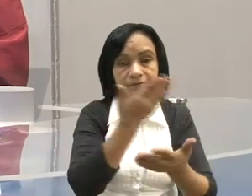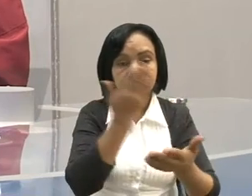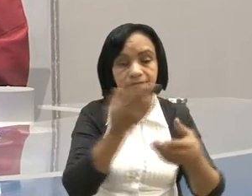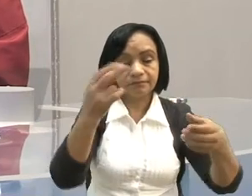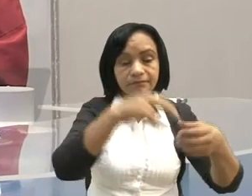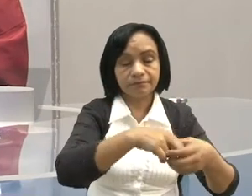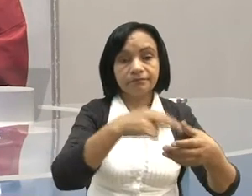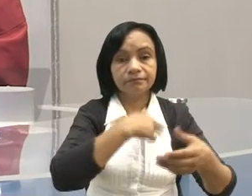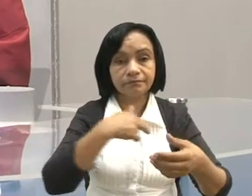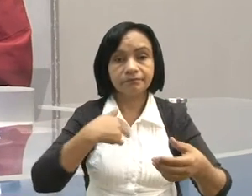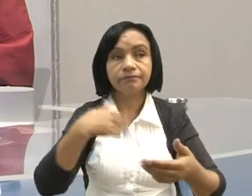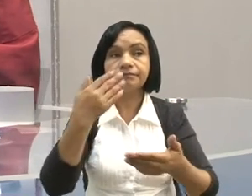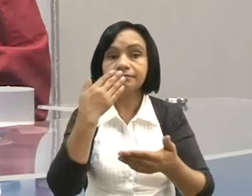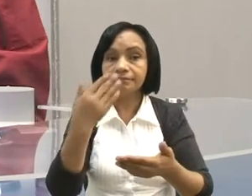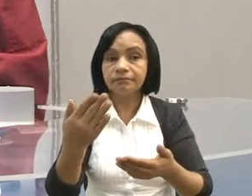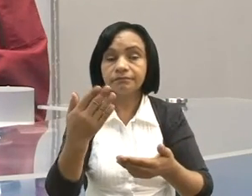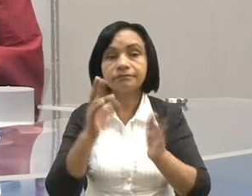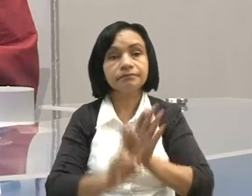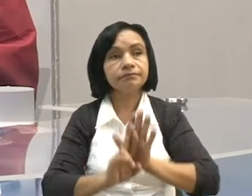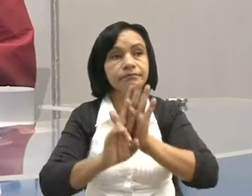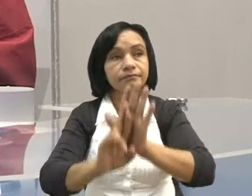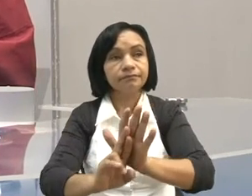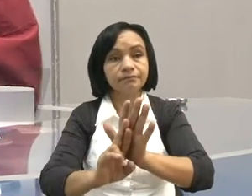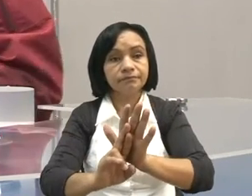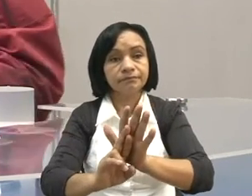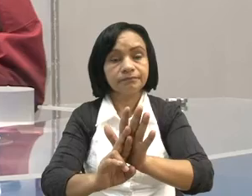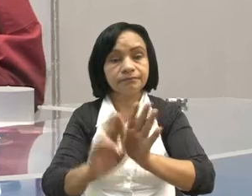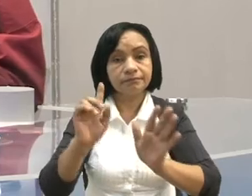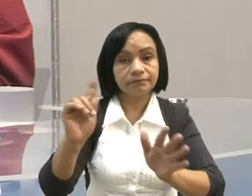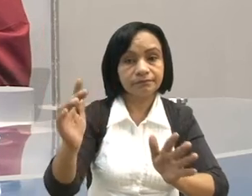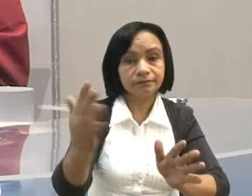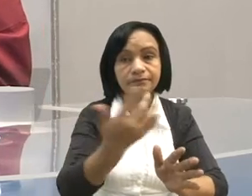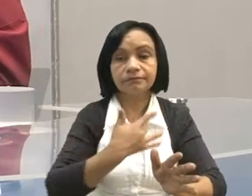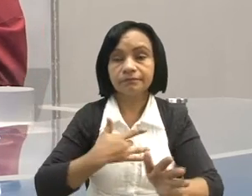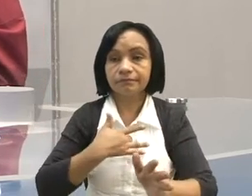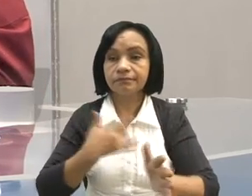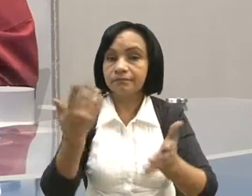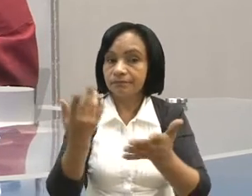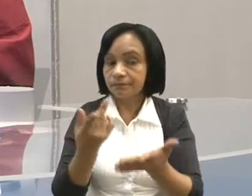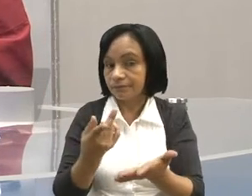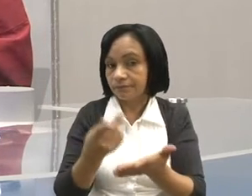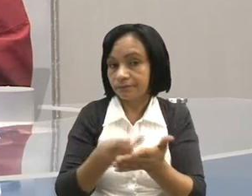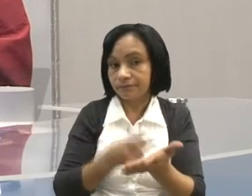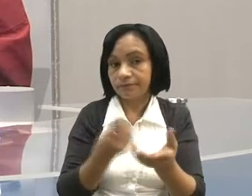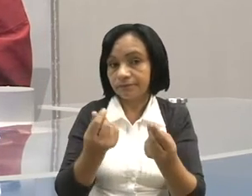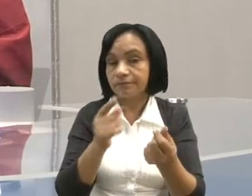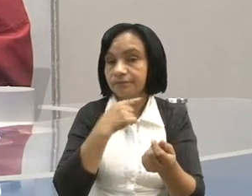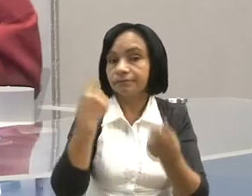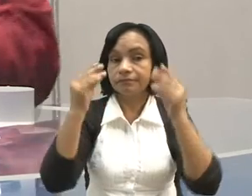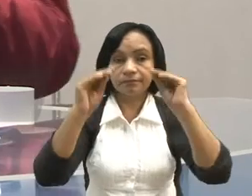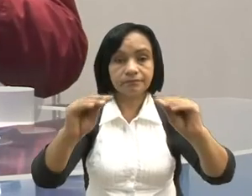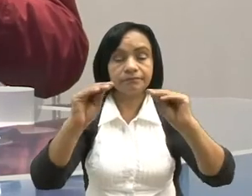a vos prepararte adecuadamente para responder con todos los requerimientos presupuestarios para hacer una efectiva